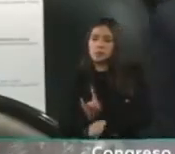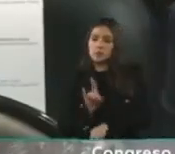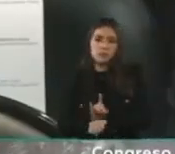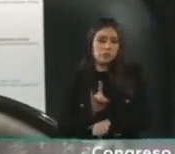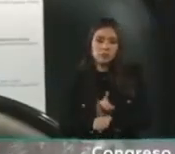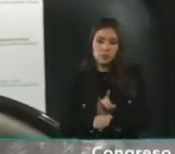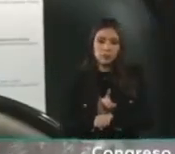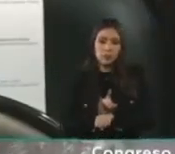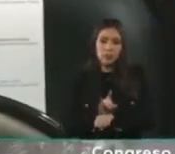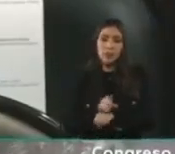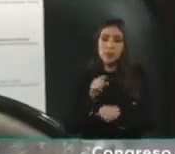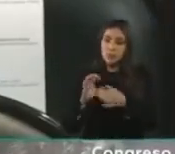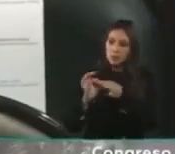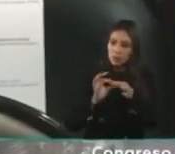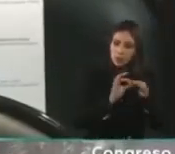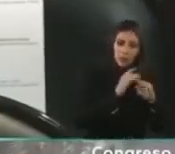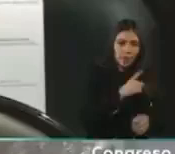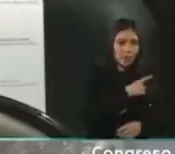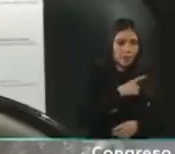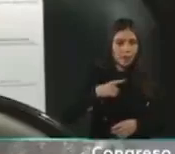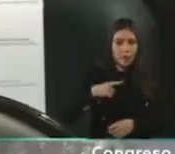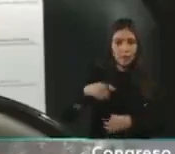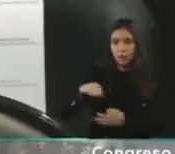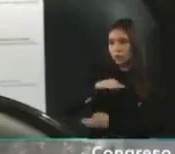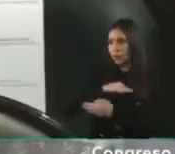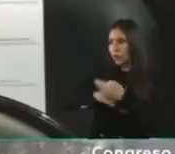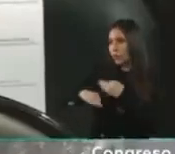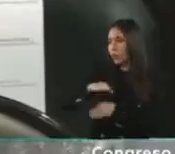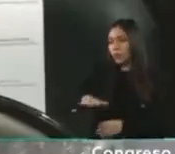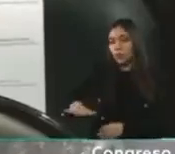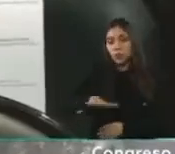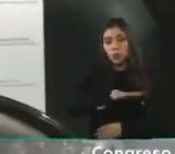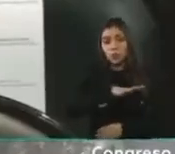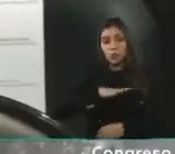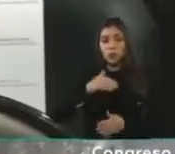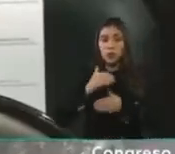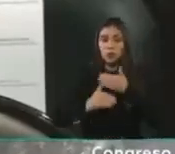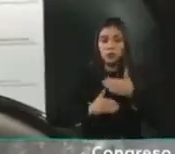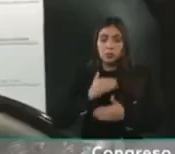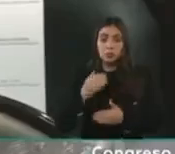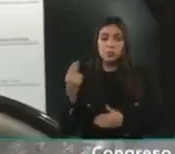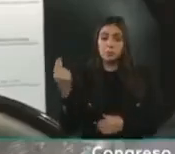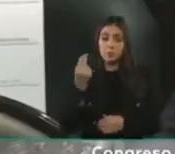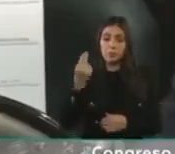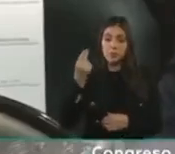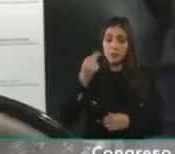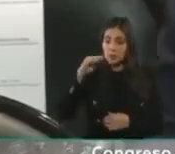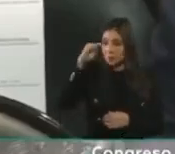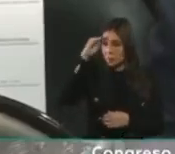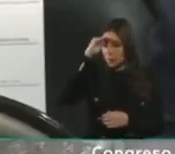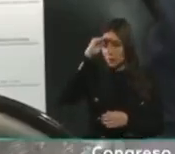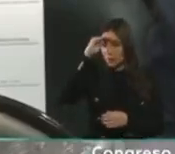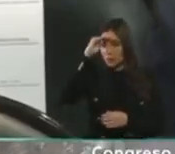tiene que ser construida por todas y por todos nosotros. Tenemos que pensar en un